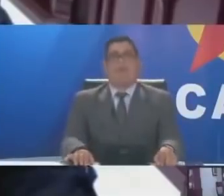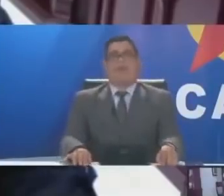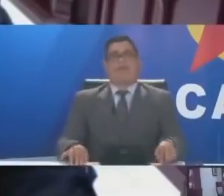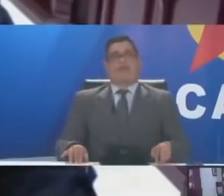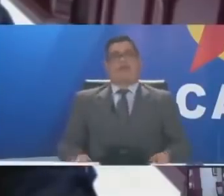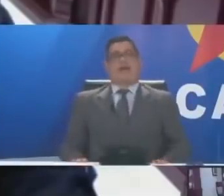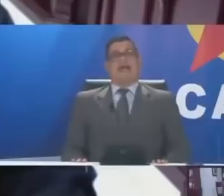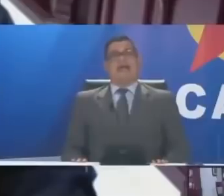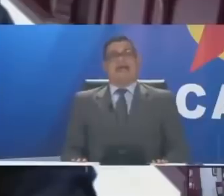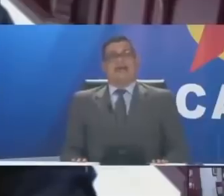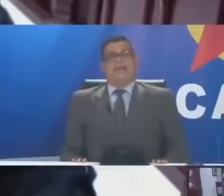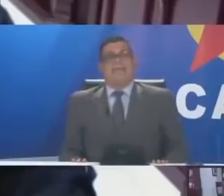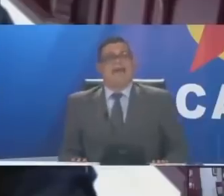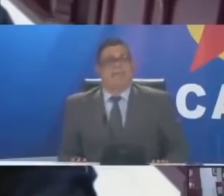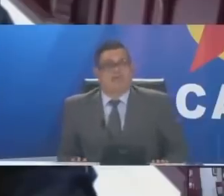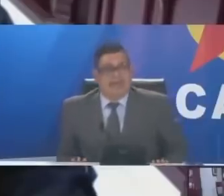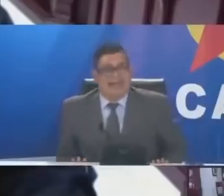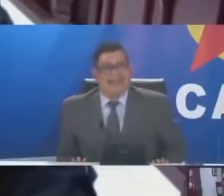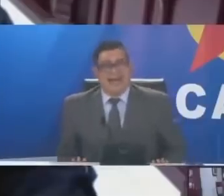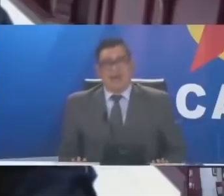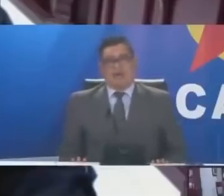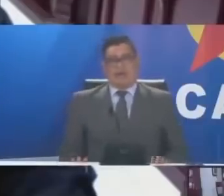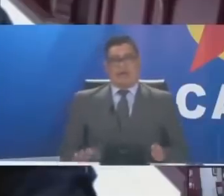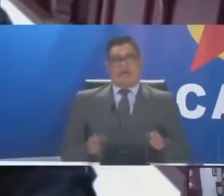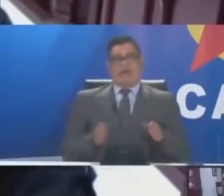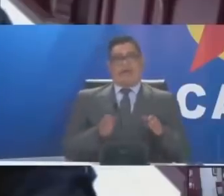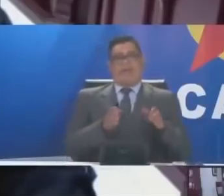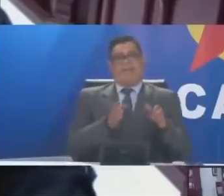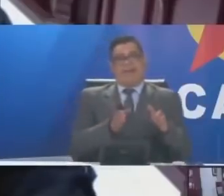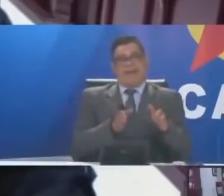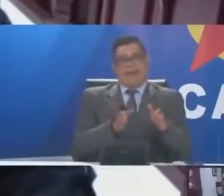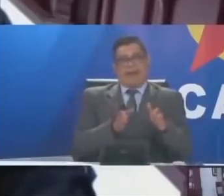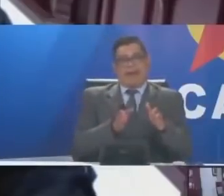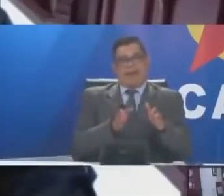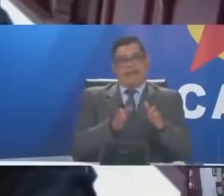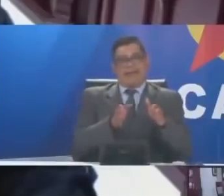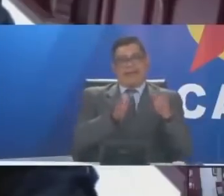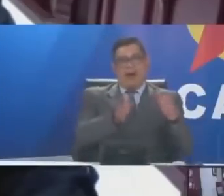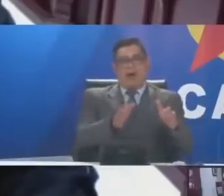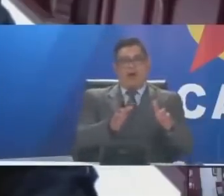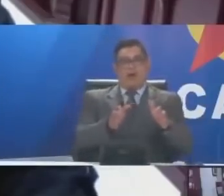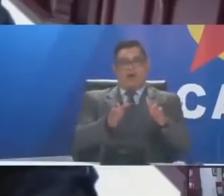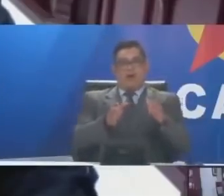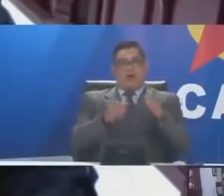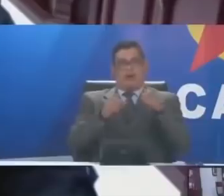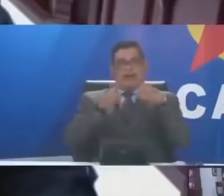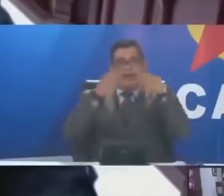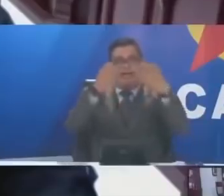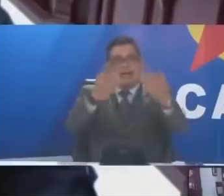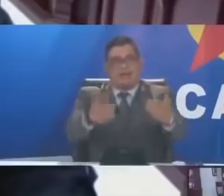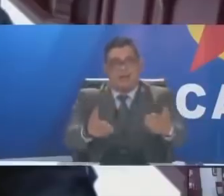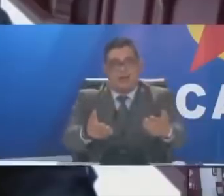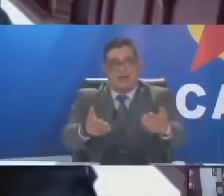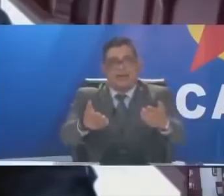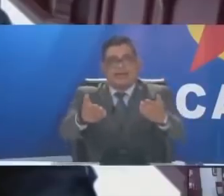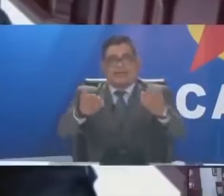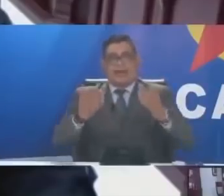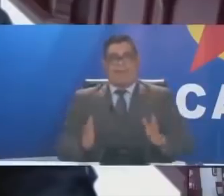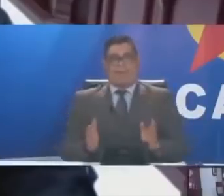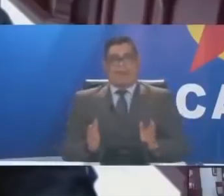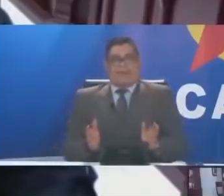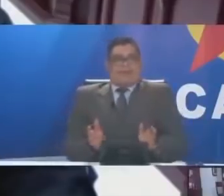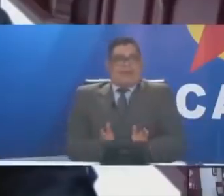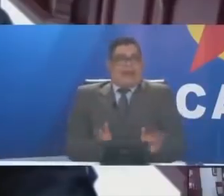como podemos reflexionar para apostarle al diálogo y que en vez que exista odio descalificación